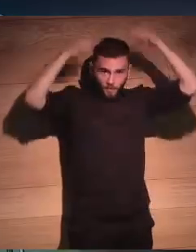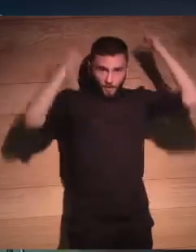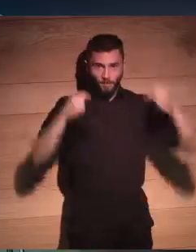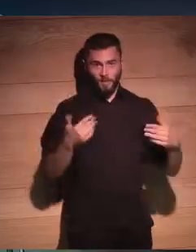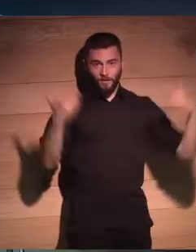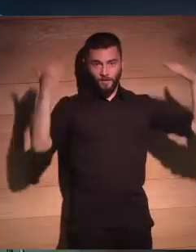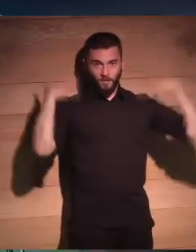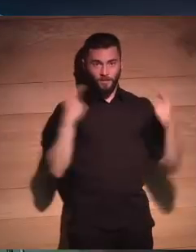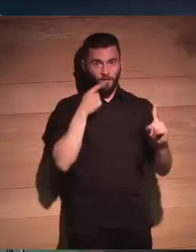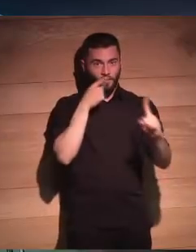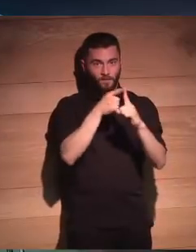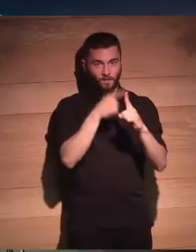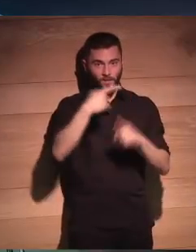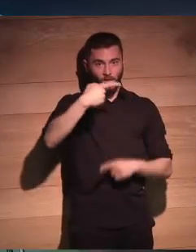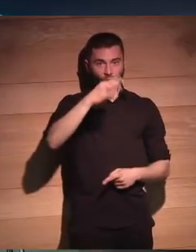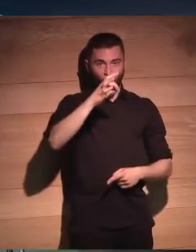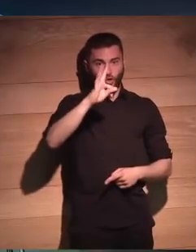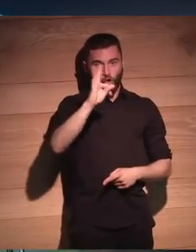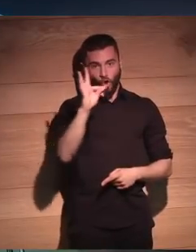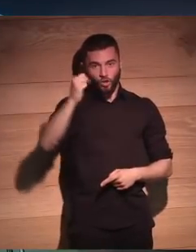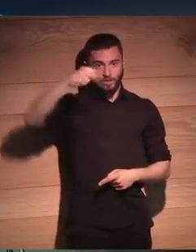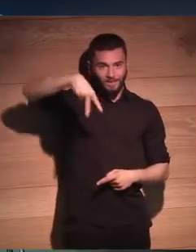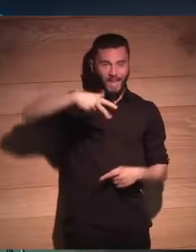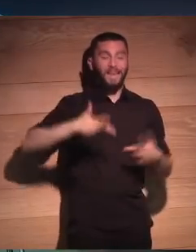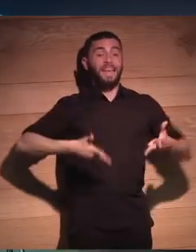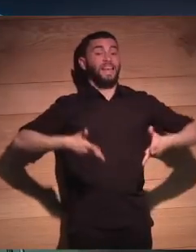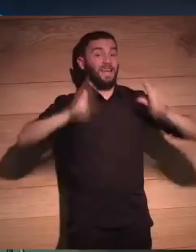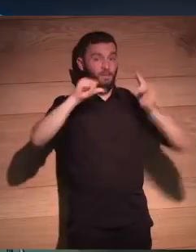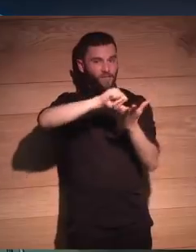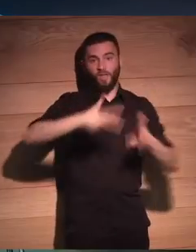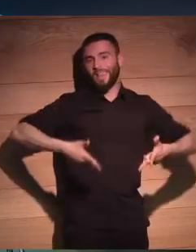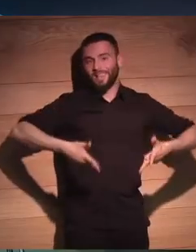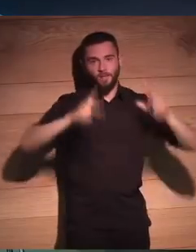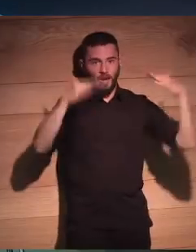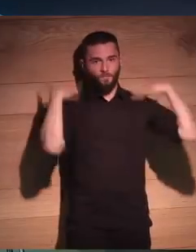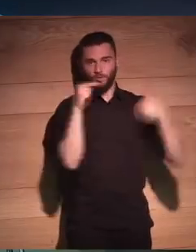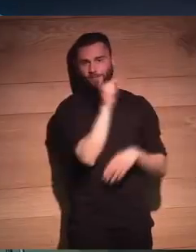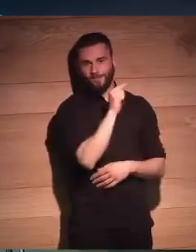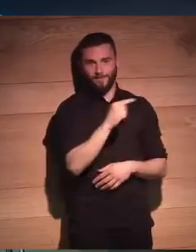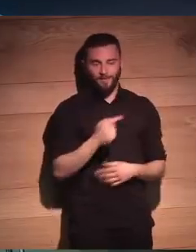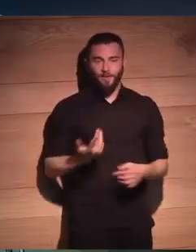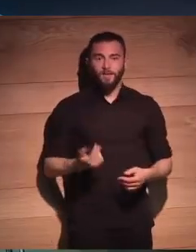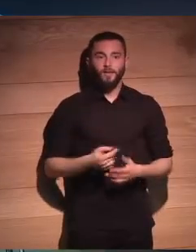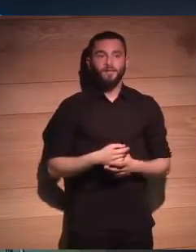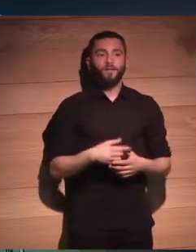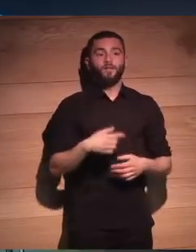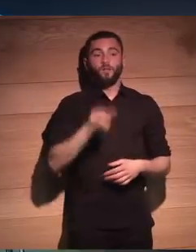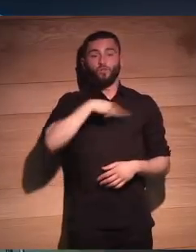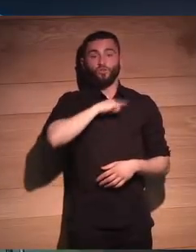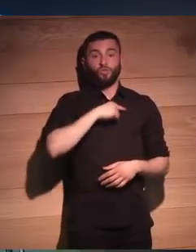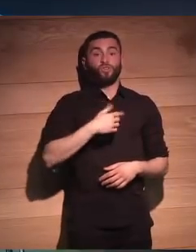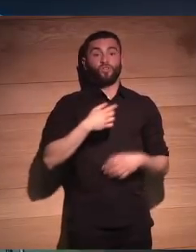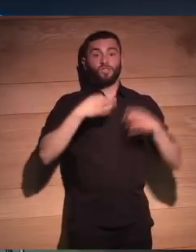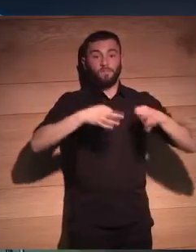de liberar la ciudad de Gotham, que los que leímos los viejos tebeos de Batman en Novaro, la llamamos siempre ciudad